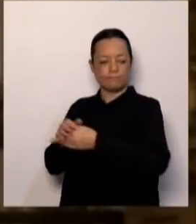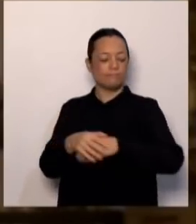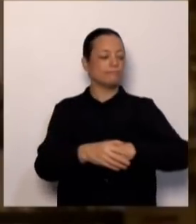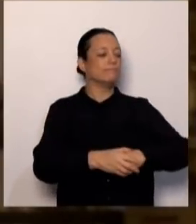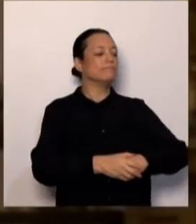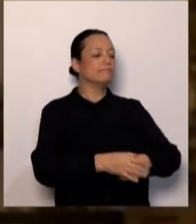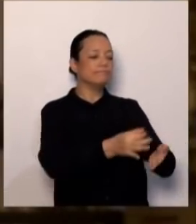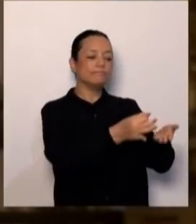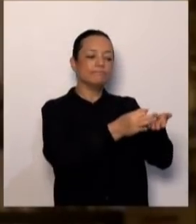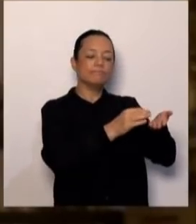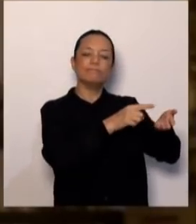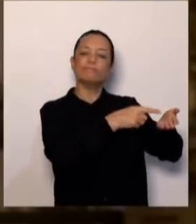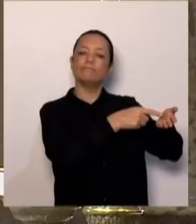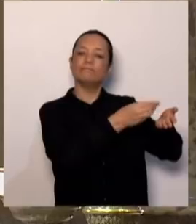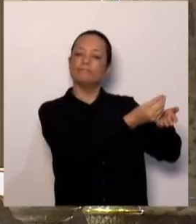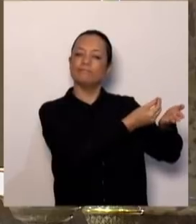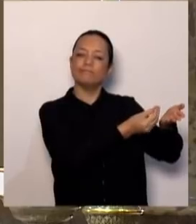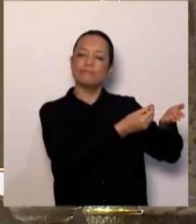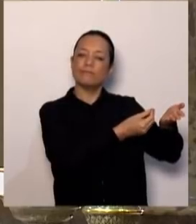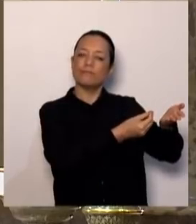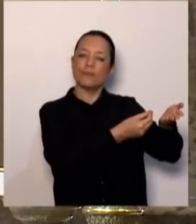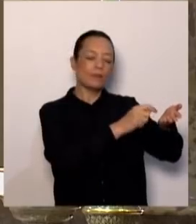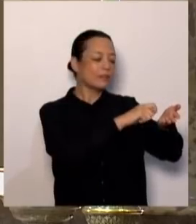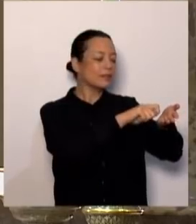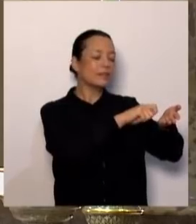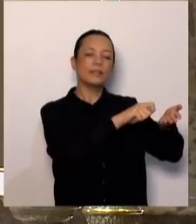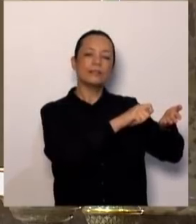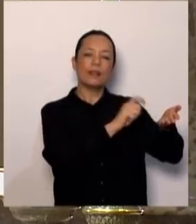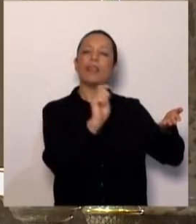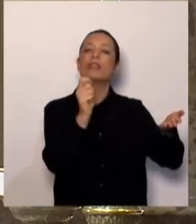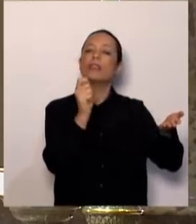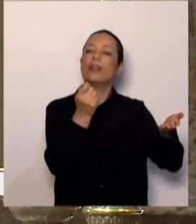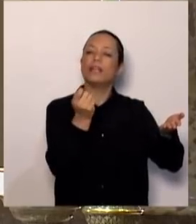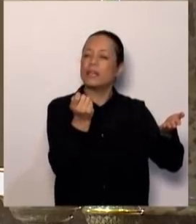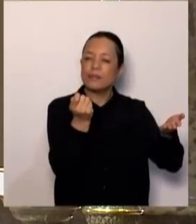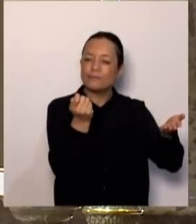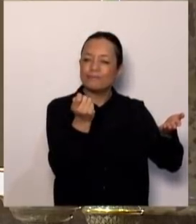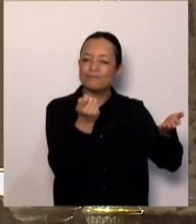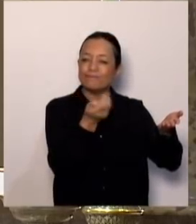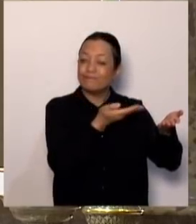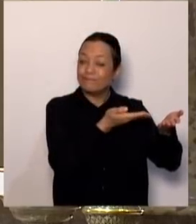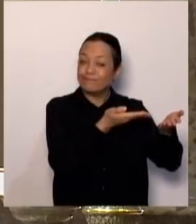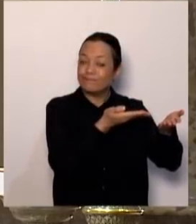y él les preguntó: ¿De quién es esta figura y esta inscripción?